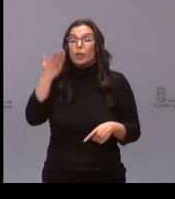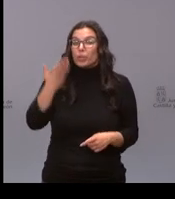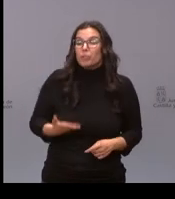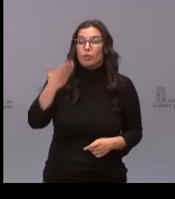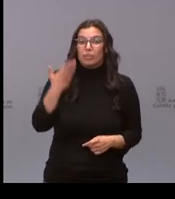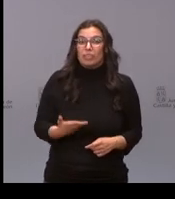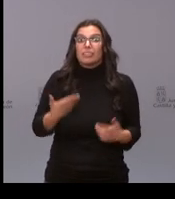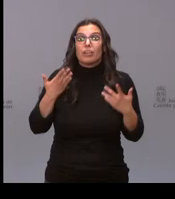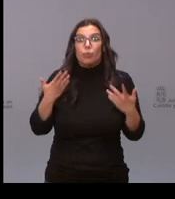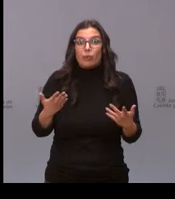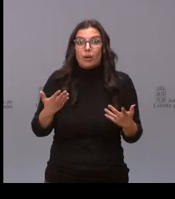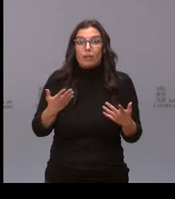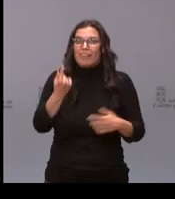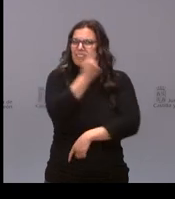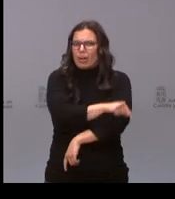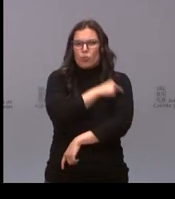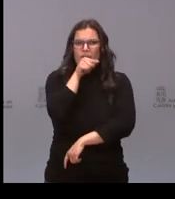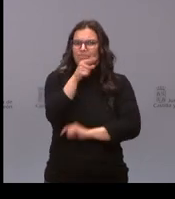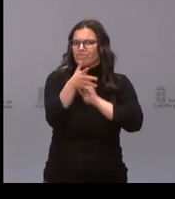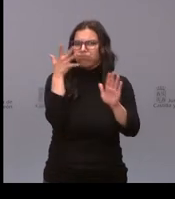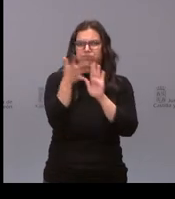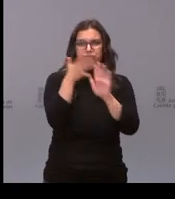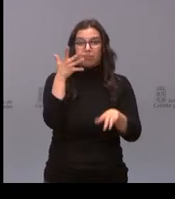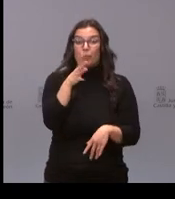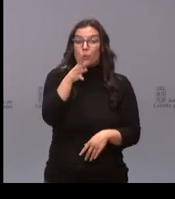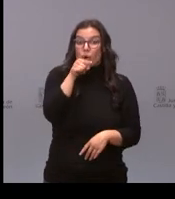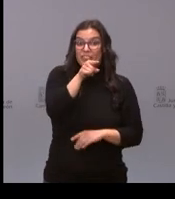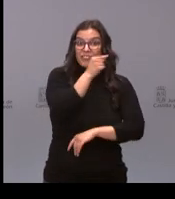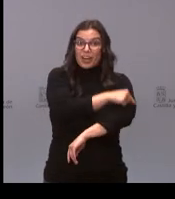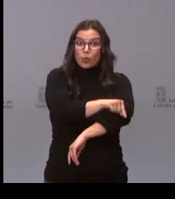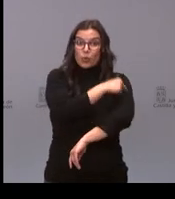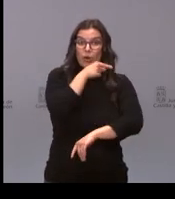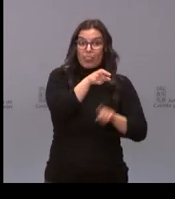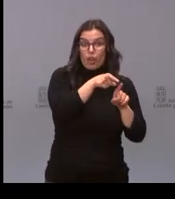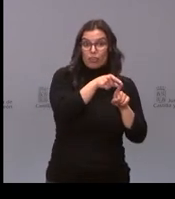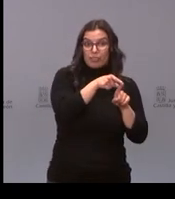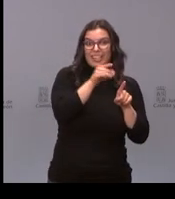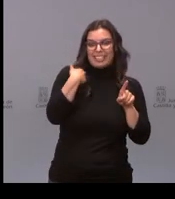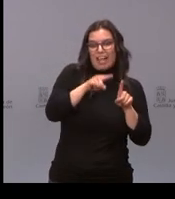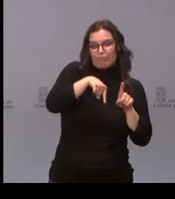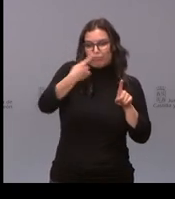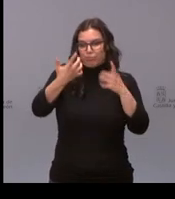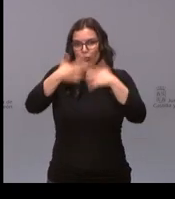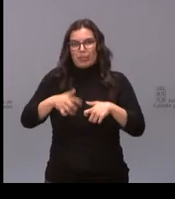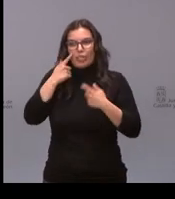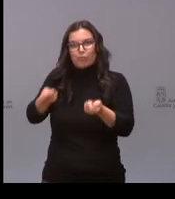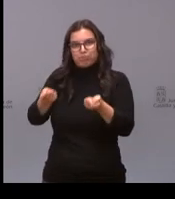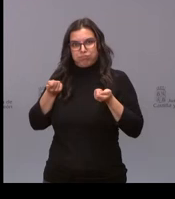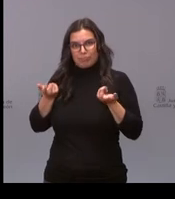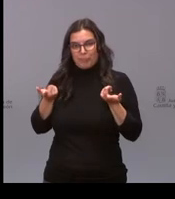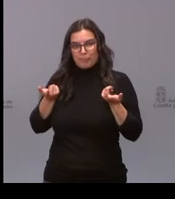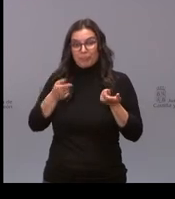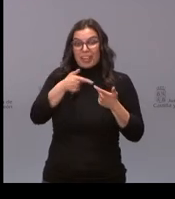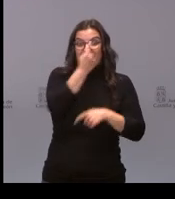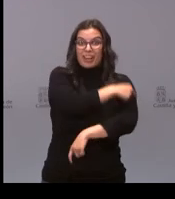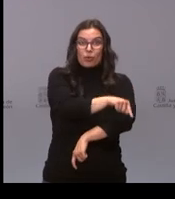Lo importante es la vacunación, porque la vacunación frena los contagios. La vacunación es la